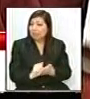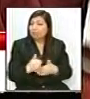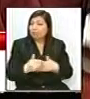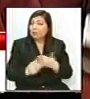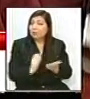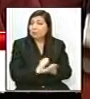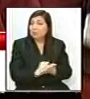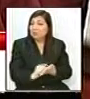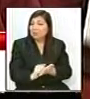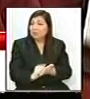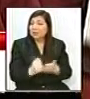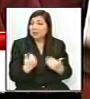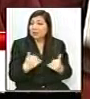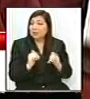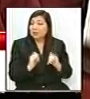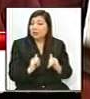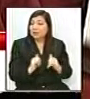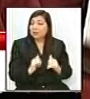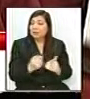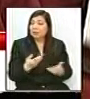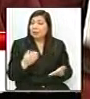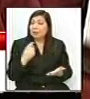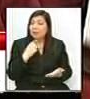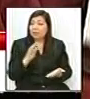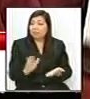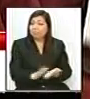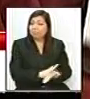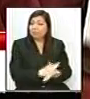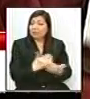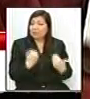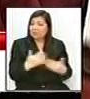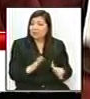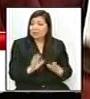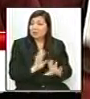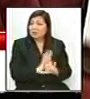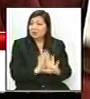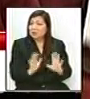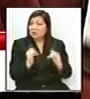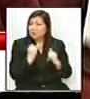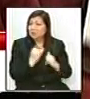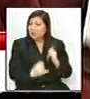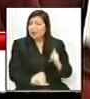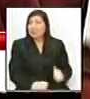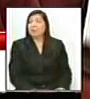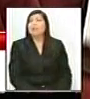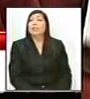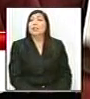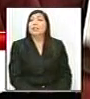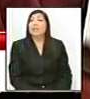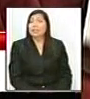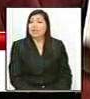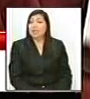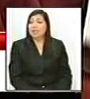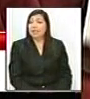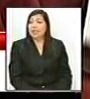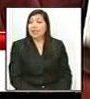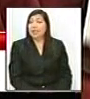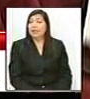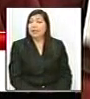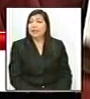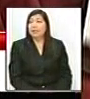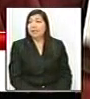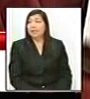mes pasado solamente quedó para ya casi para imprimir. Ya se terminó la parte técnica, todo lo demás.